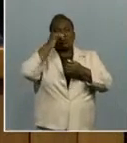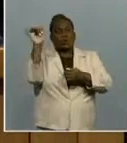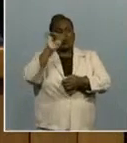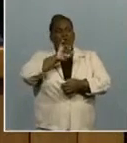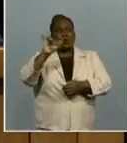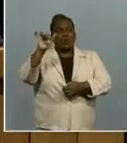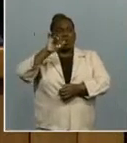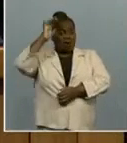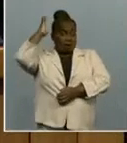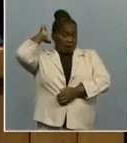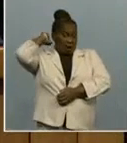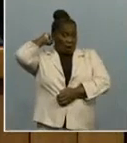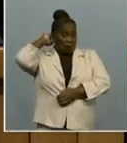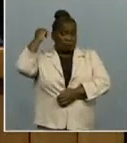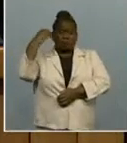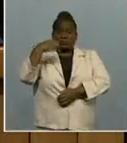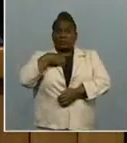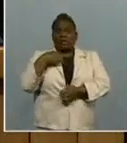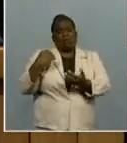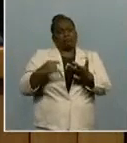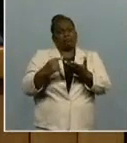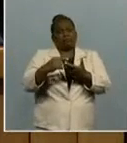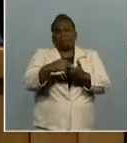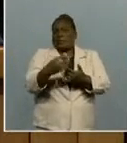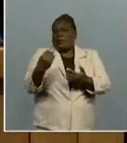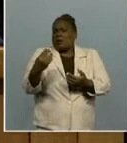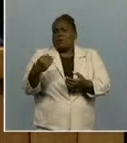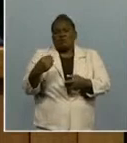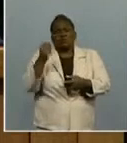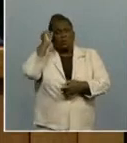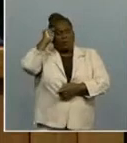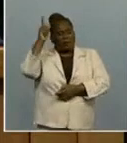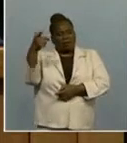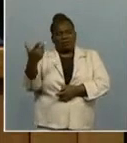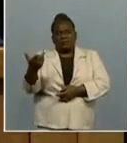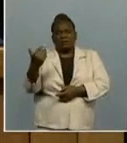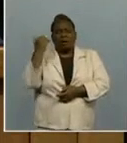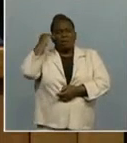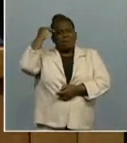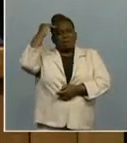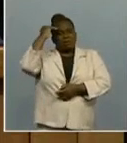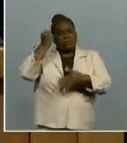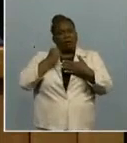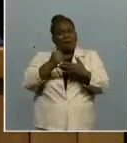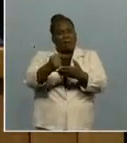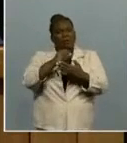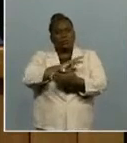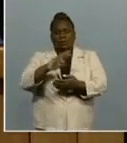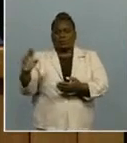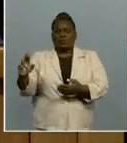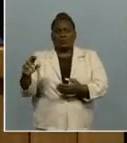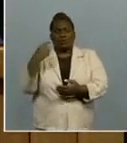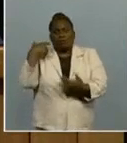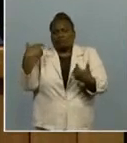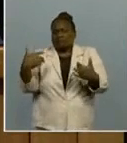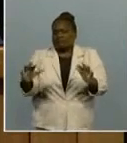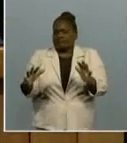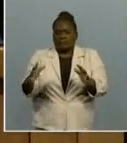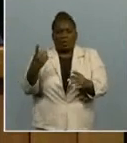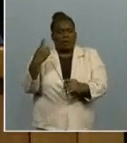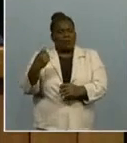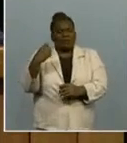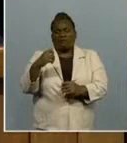de cuyos méritos no tengo que hablar de cuya experiencia la capacidad y aportes a la revolución no es